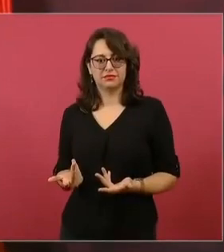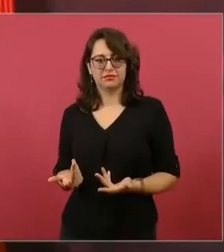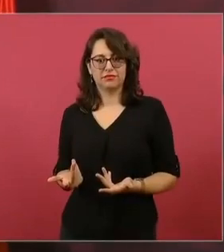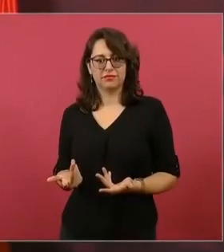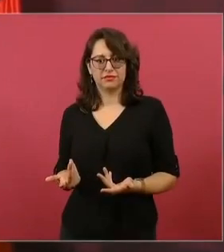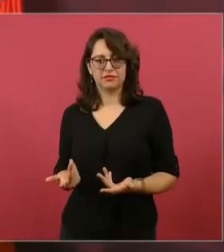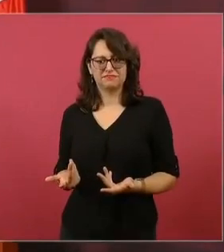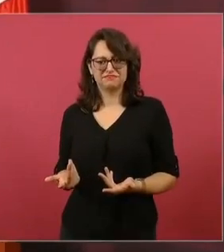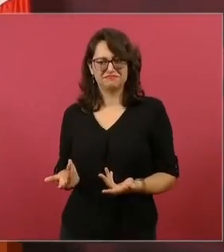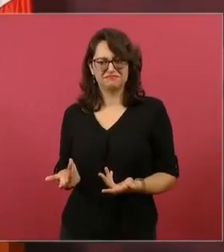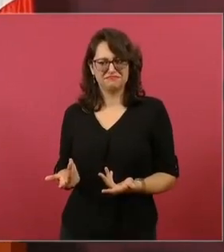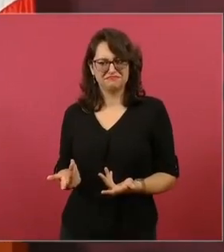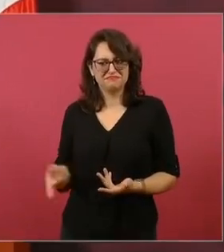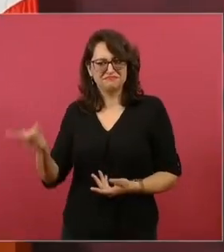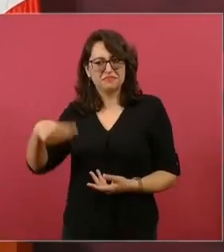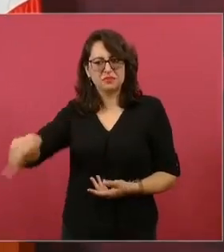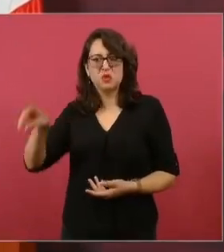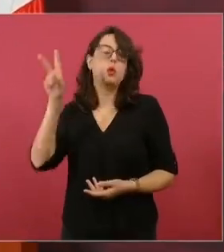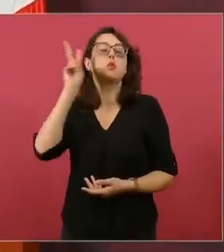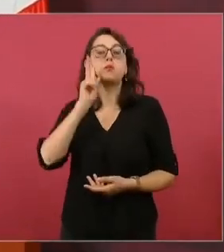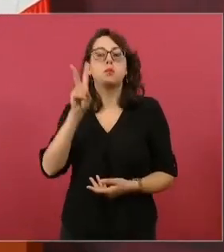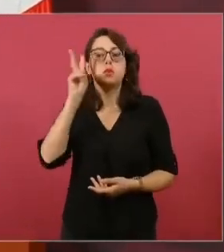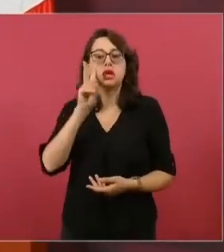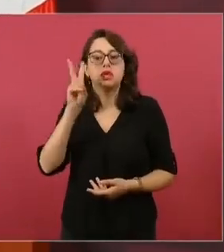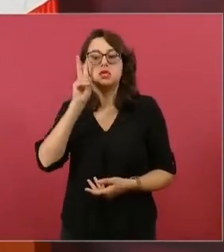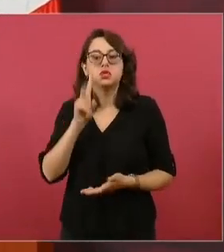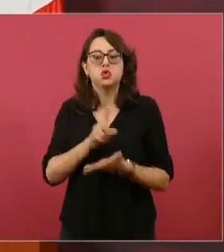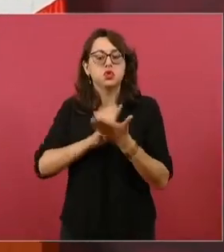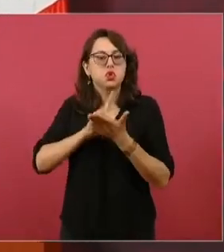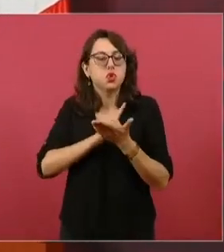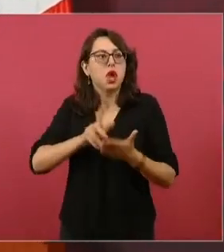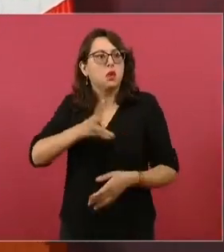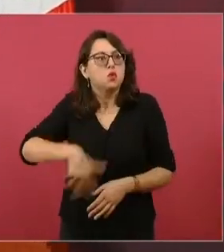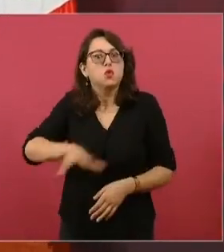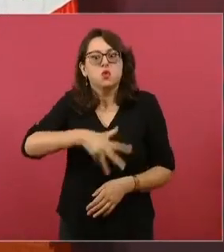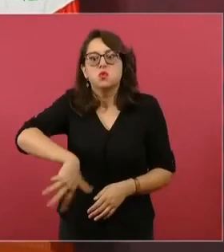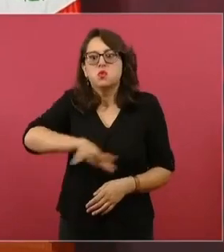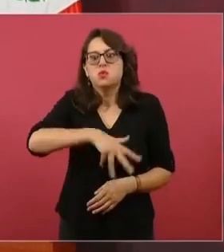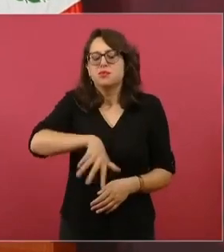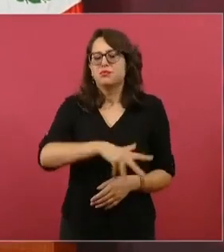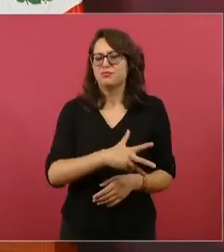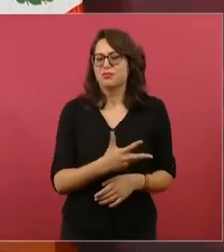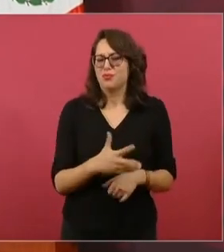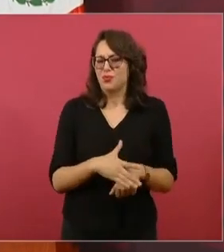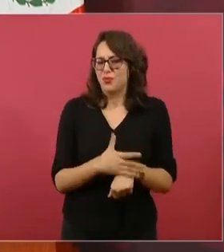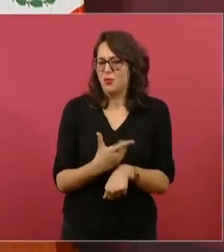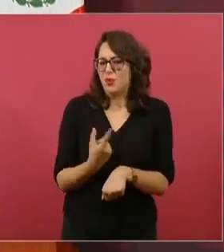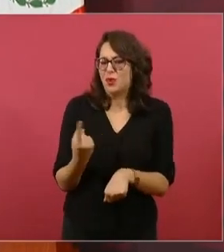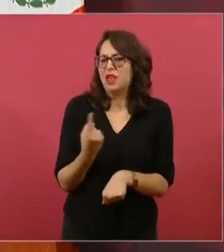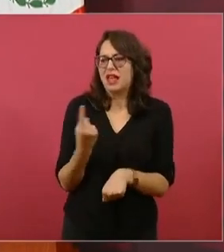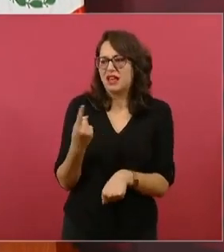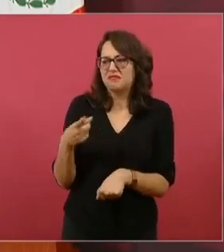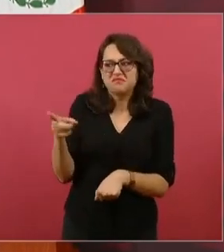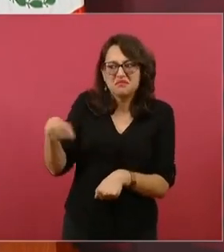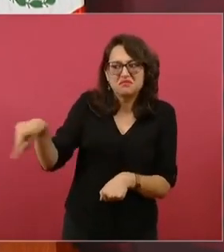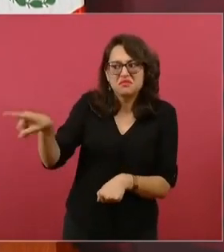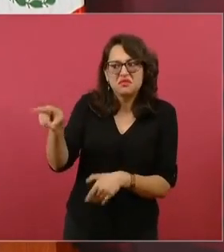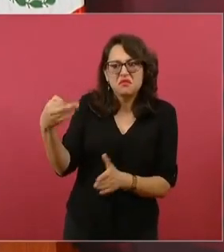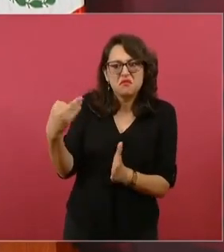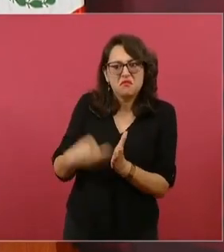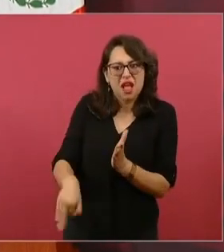que hay tanta adicción? ¿Qué está pasando en la sociedad?